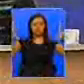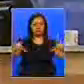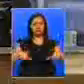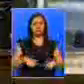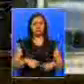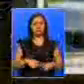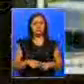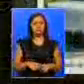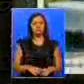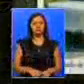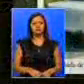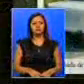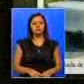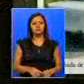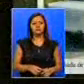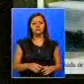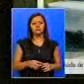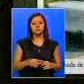comunicación, ¿no?